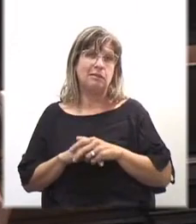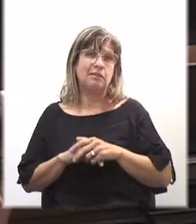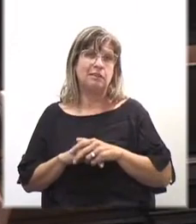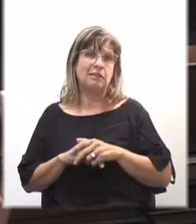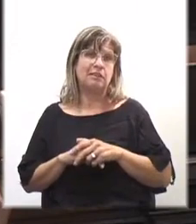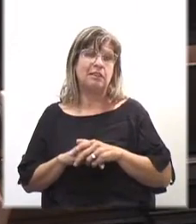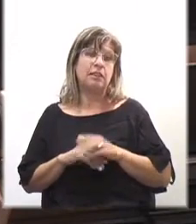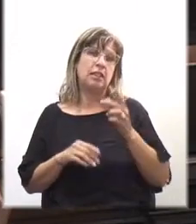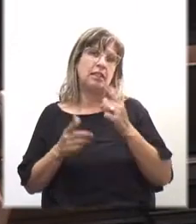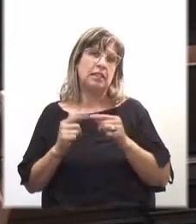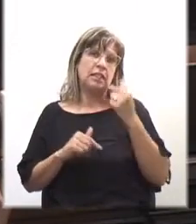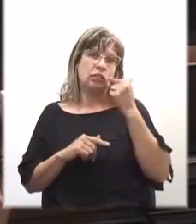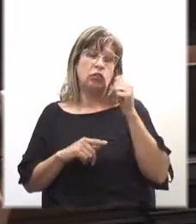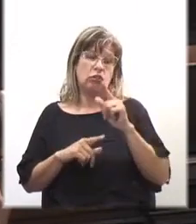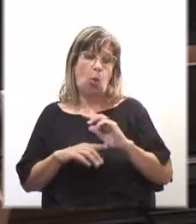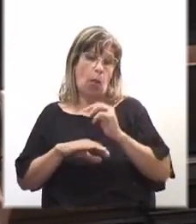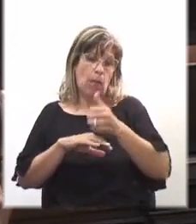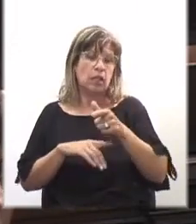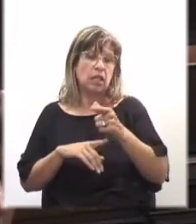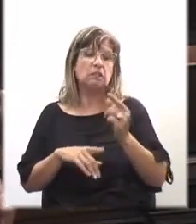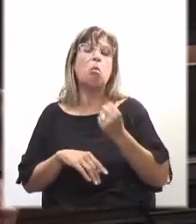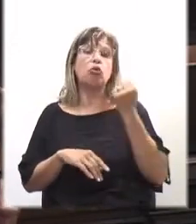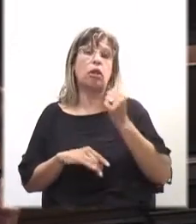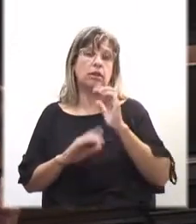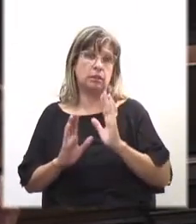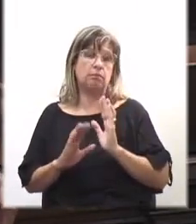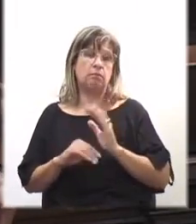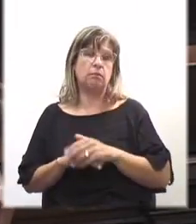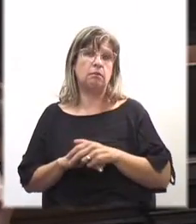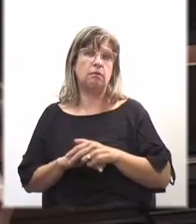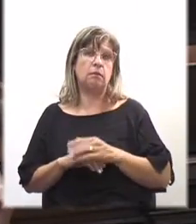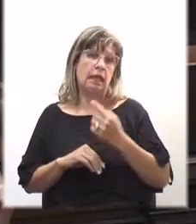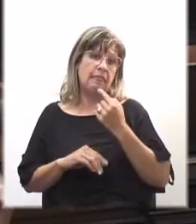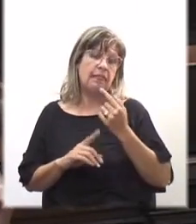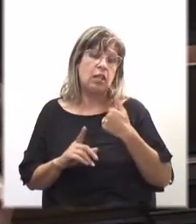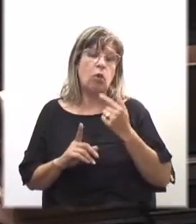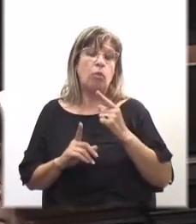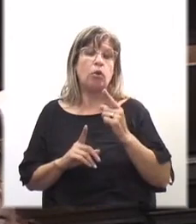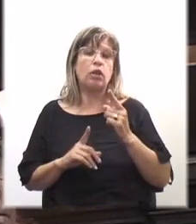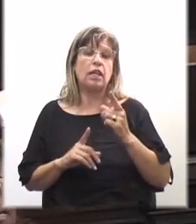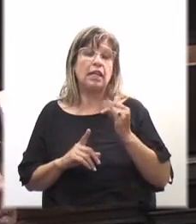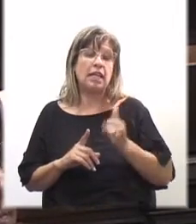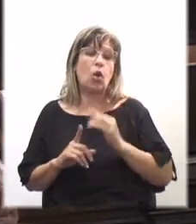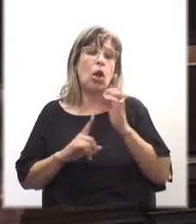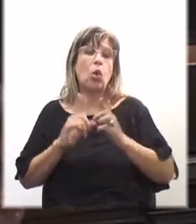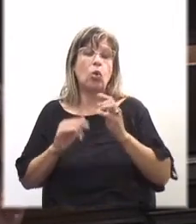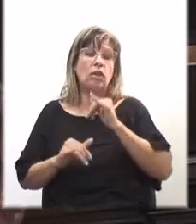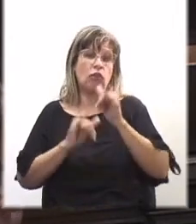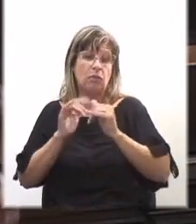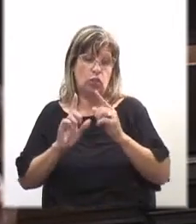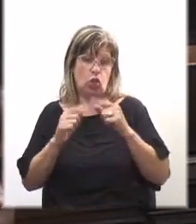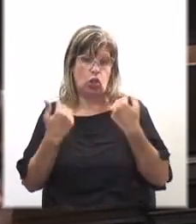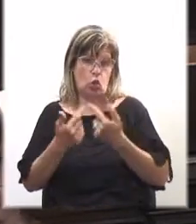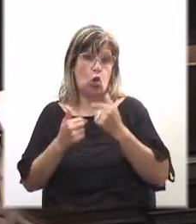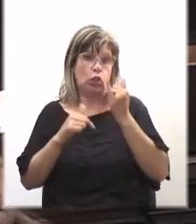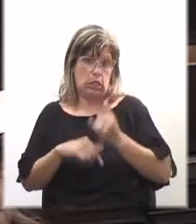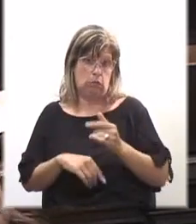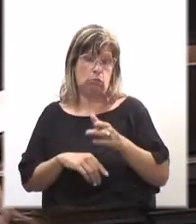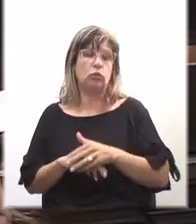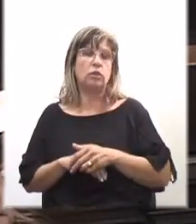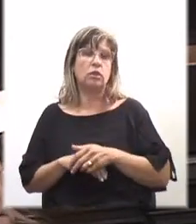perjuicio de lo cual su presencia igual es importante. Y digo porque tengo alguna información acá, que la tenemos todos,